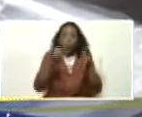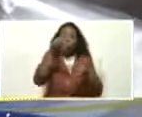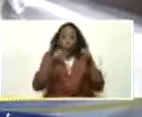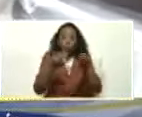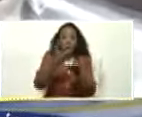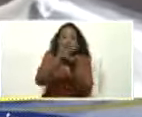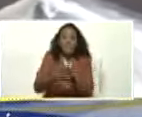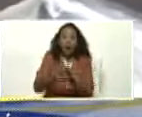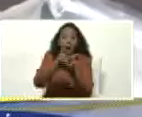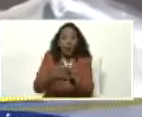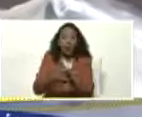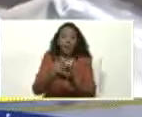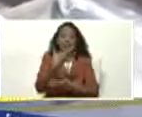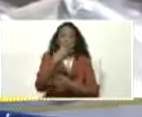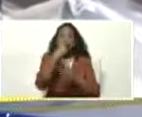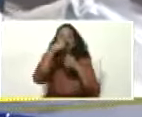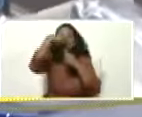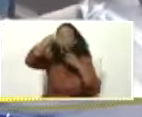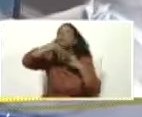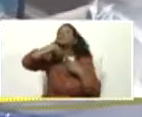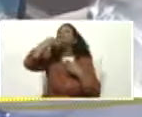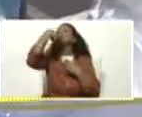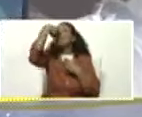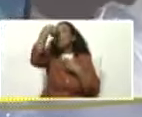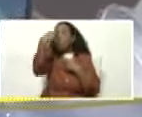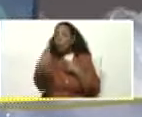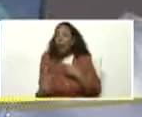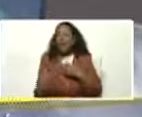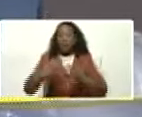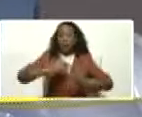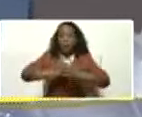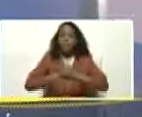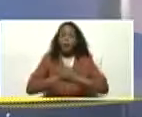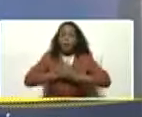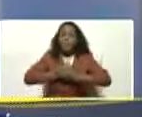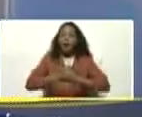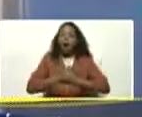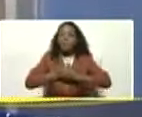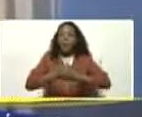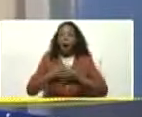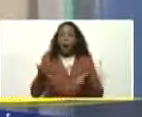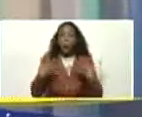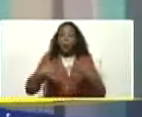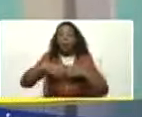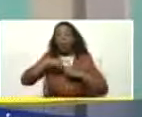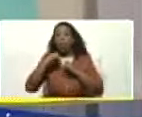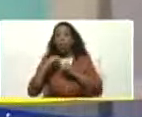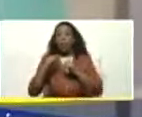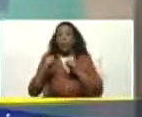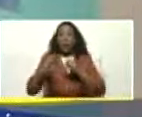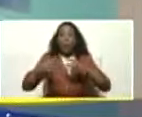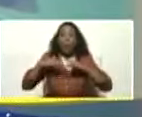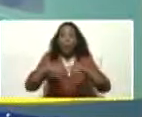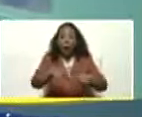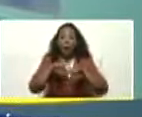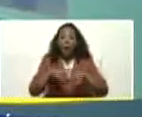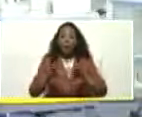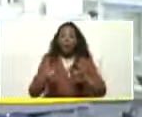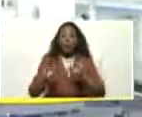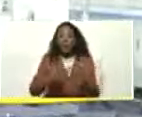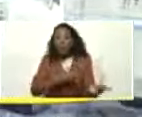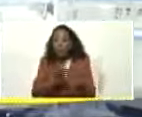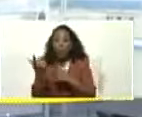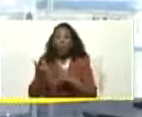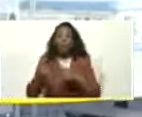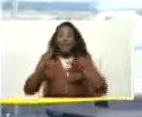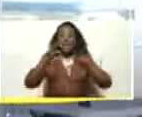neonatales cinco aspiradores de gleras seis resucitadores neonatales un carro de Med ento una incubadora de transporte